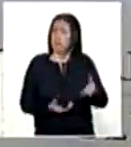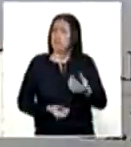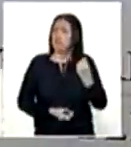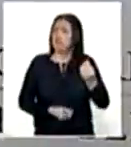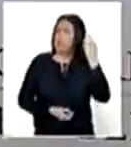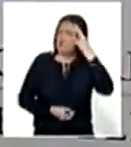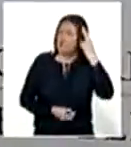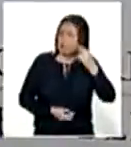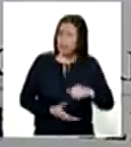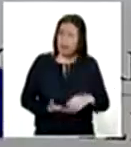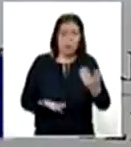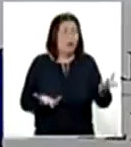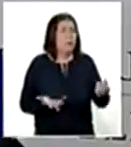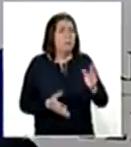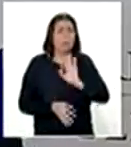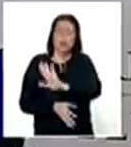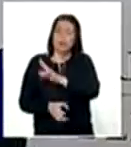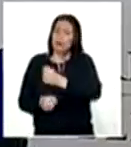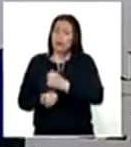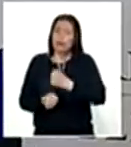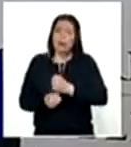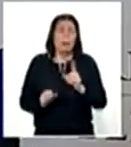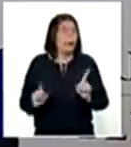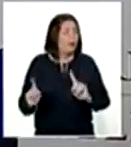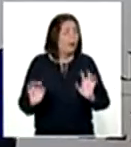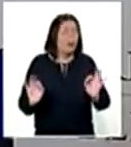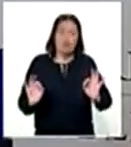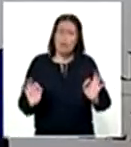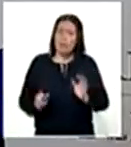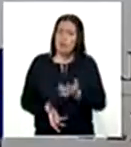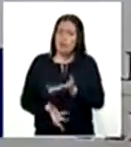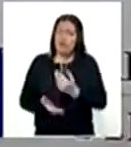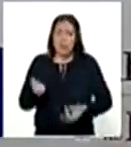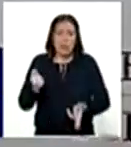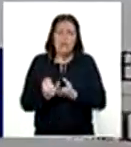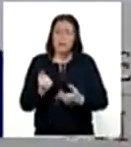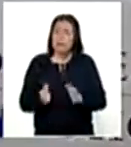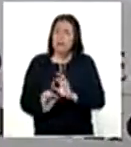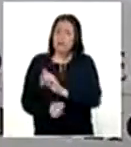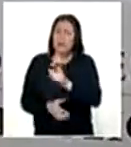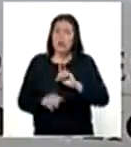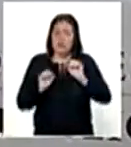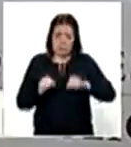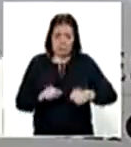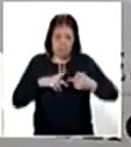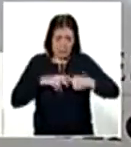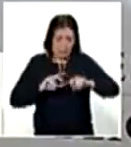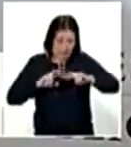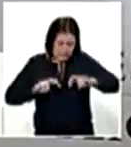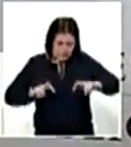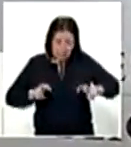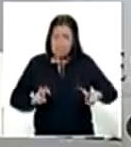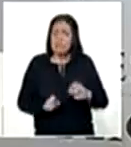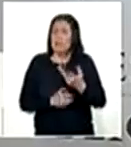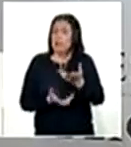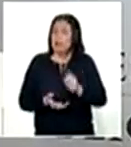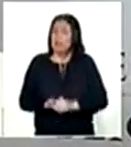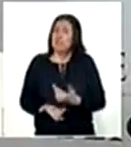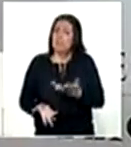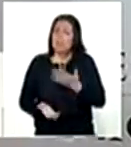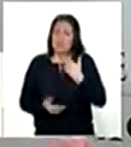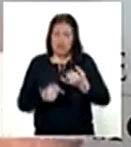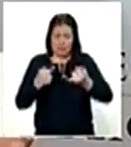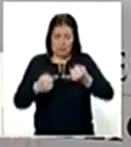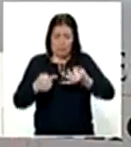la omisión funcional, por no haber garantizado que se hayan iniciado ya las investigaciones contra